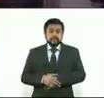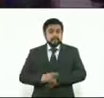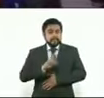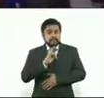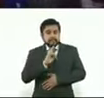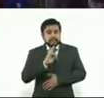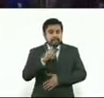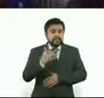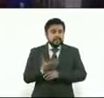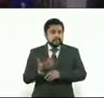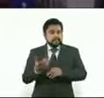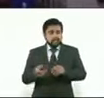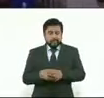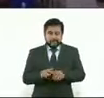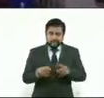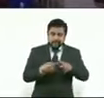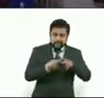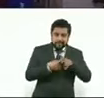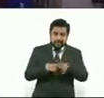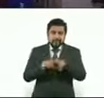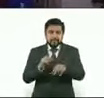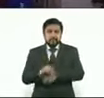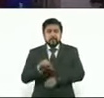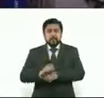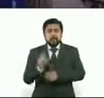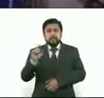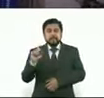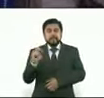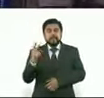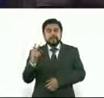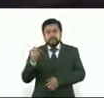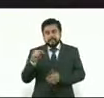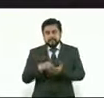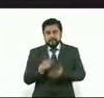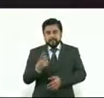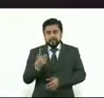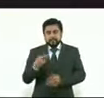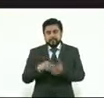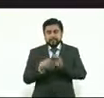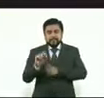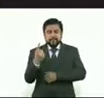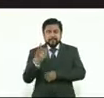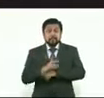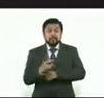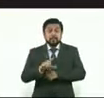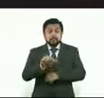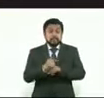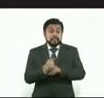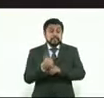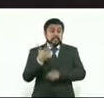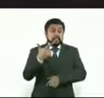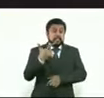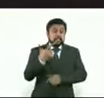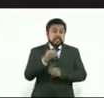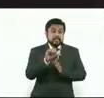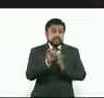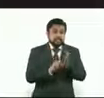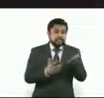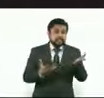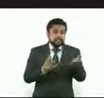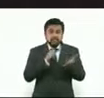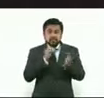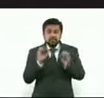regresar al maratón de la Ciudad de México Telcel 2021 después de 27 meses de ausencia, que viendo cómo